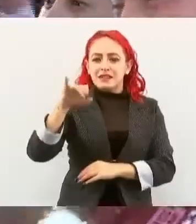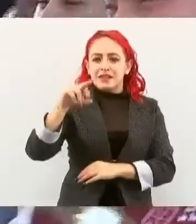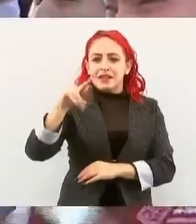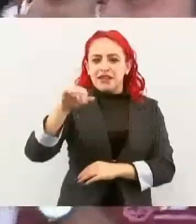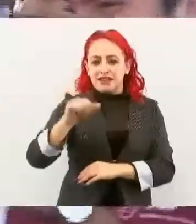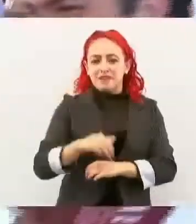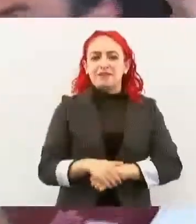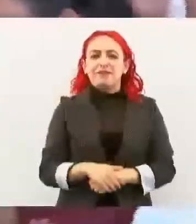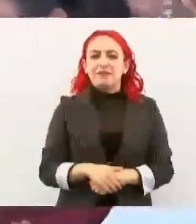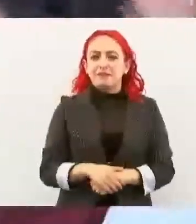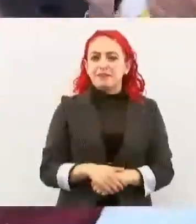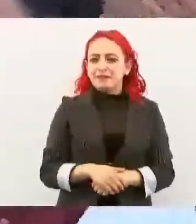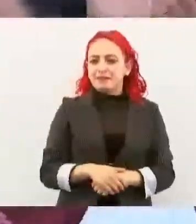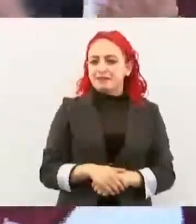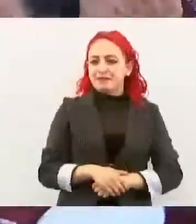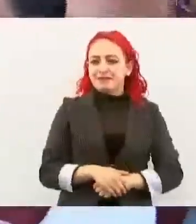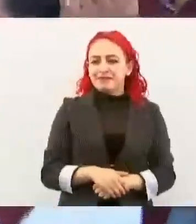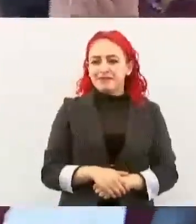Dinamarca.